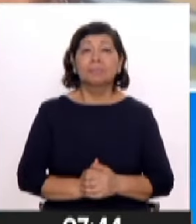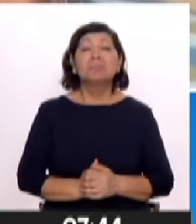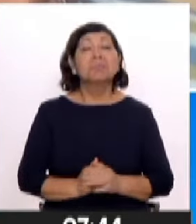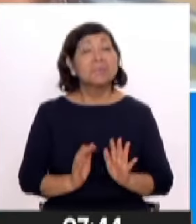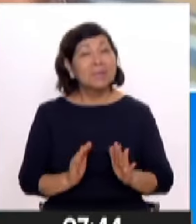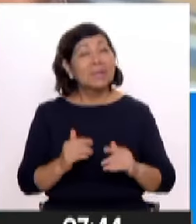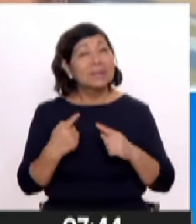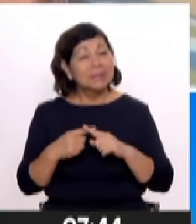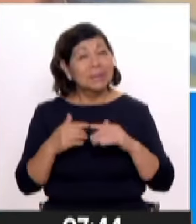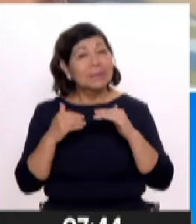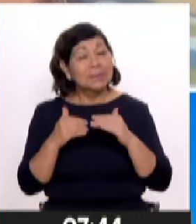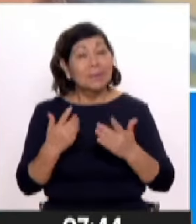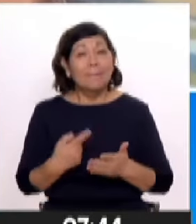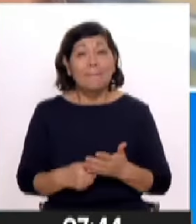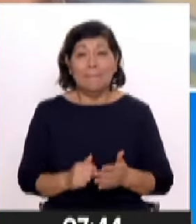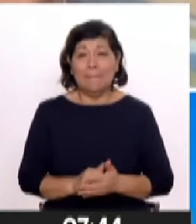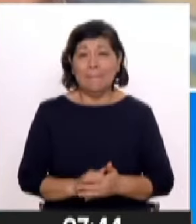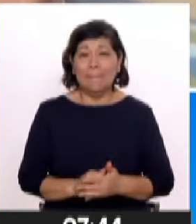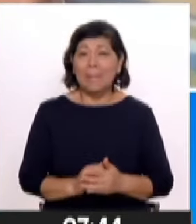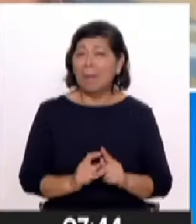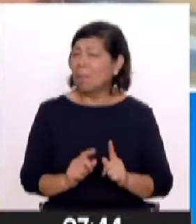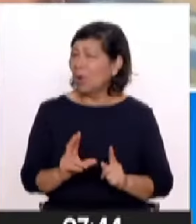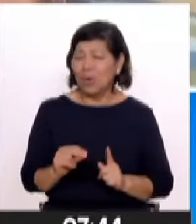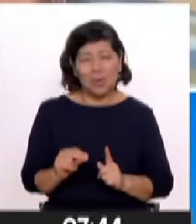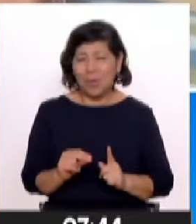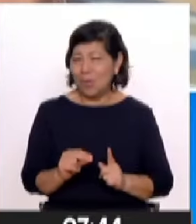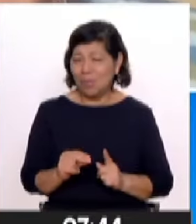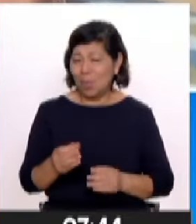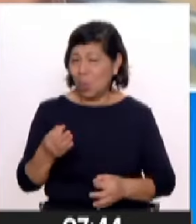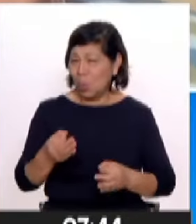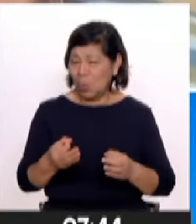Se ve limitado, sí, pues, pero no por el fallo,